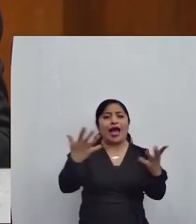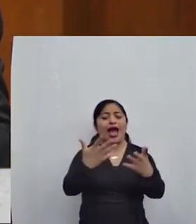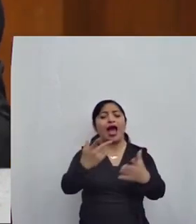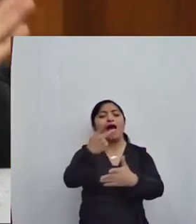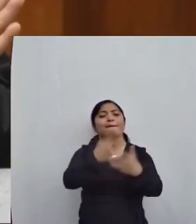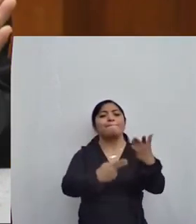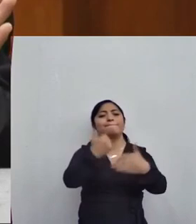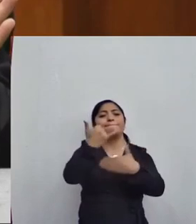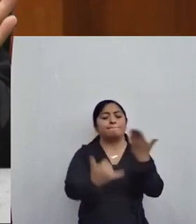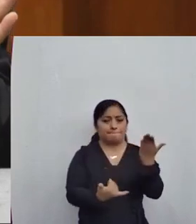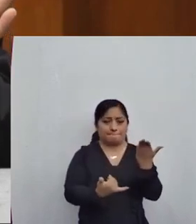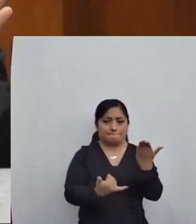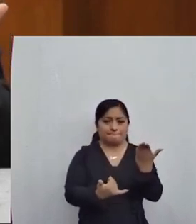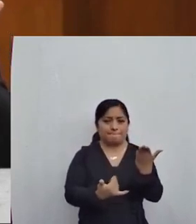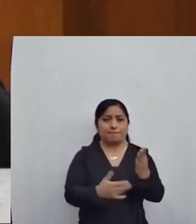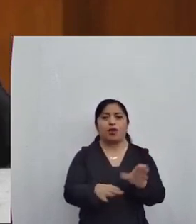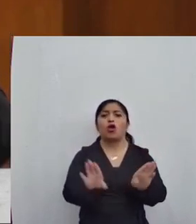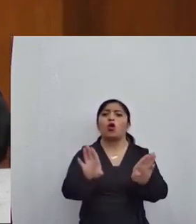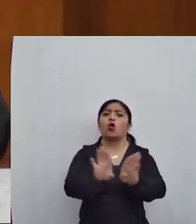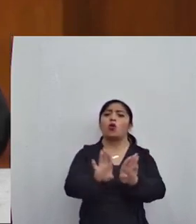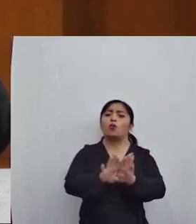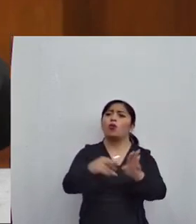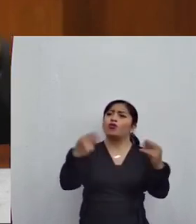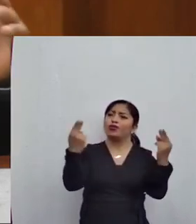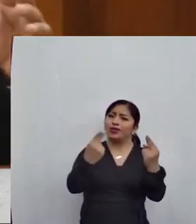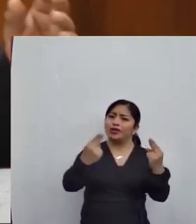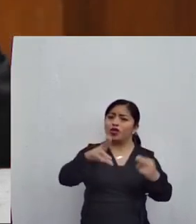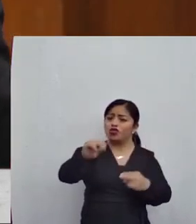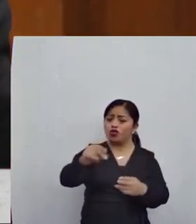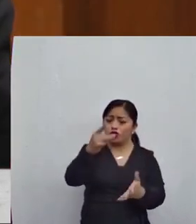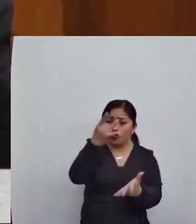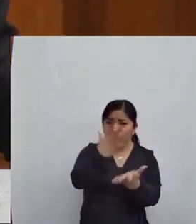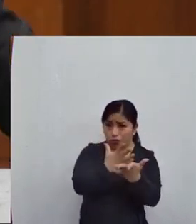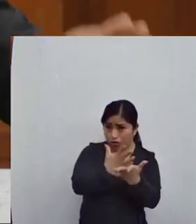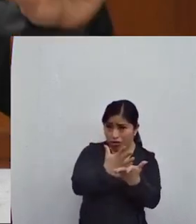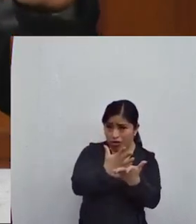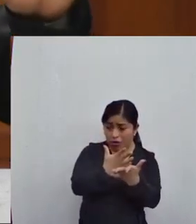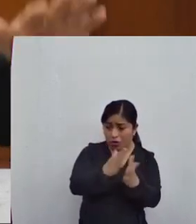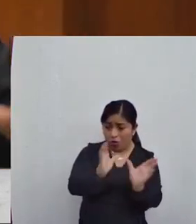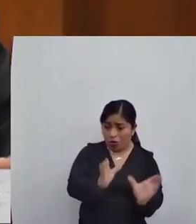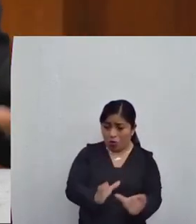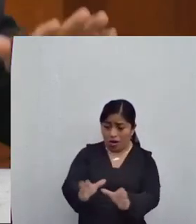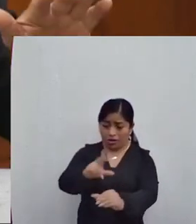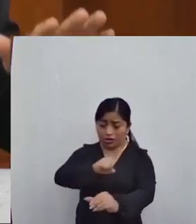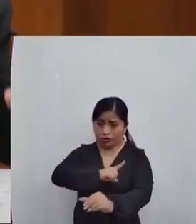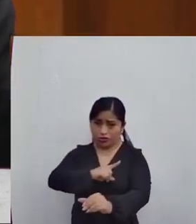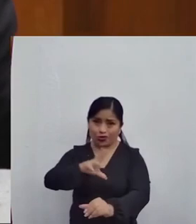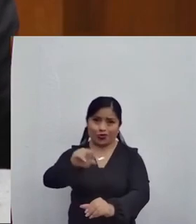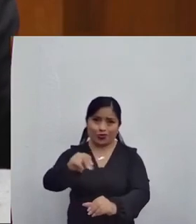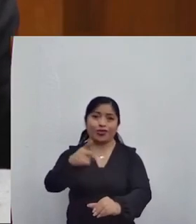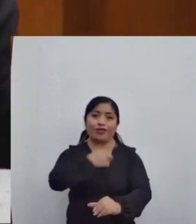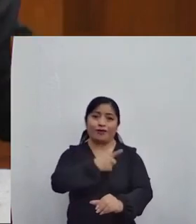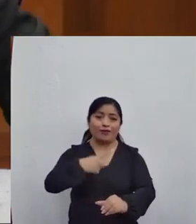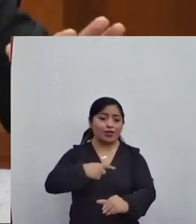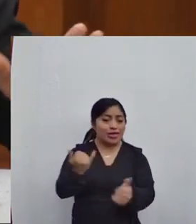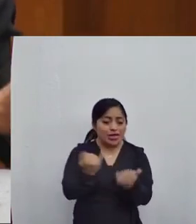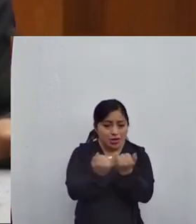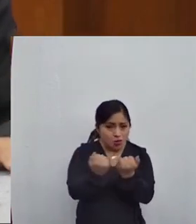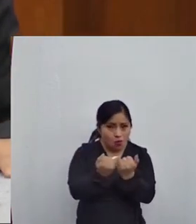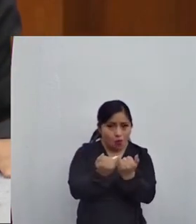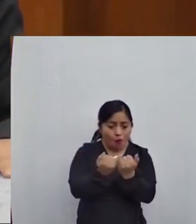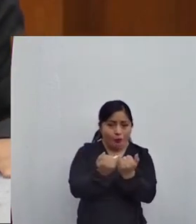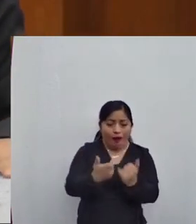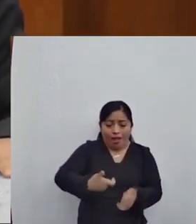programas. Es decir, necesitamos que no solo haya austeridad, sino que haya eficiencia en el gasto, que no